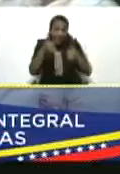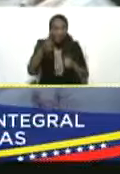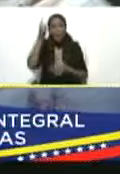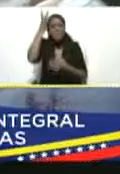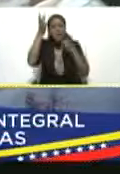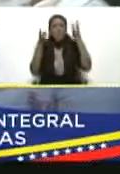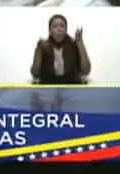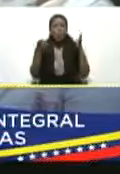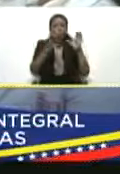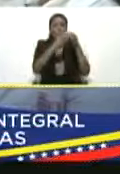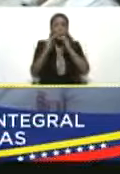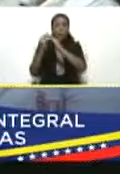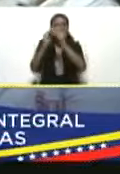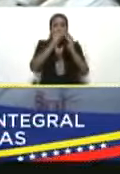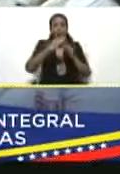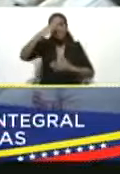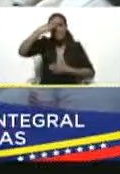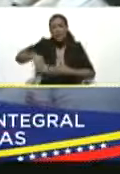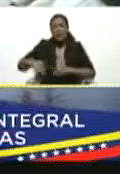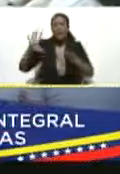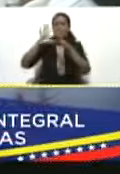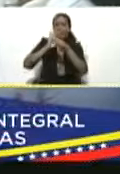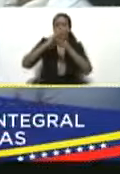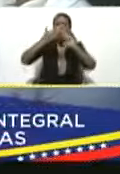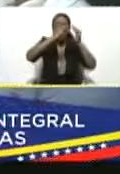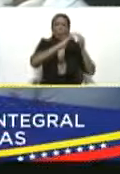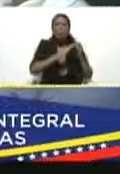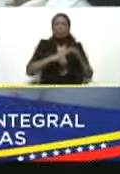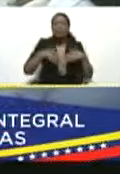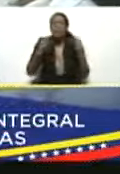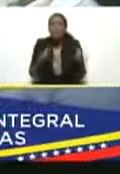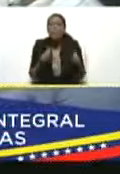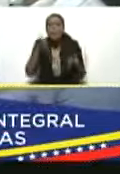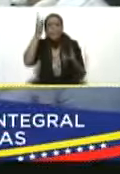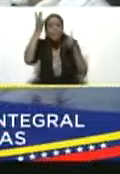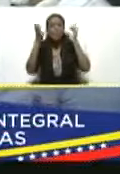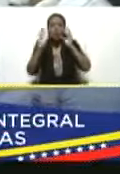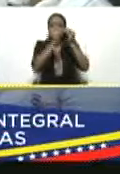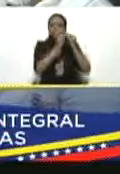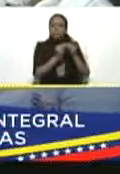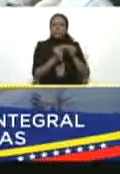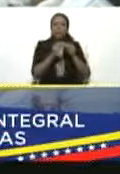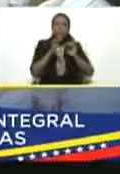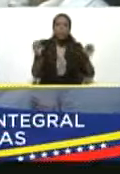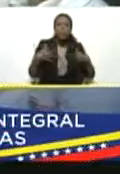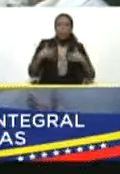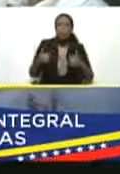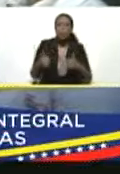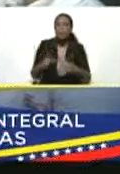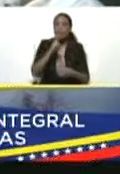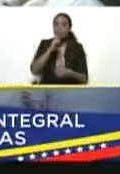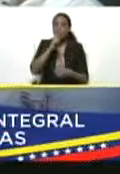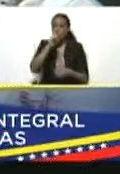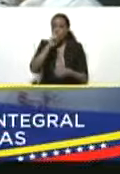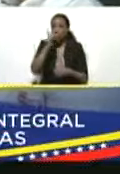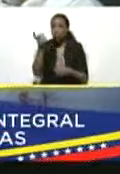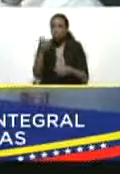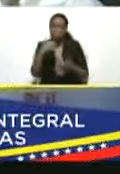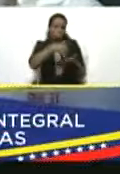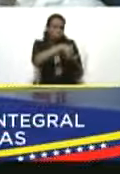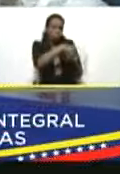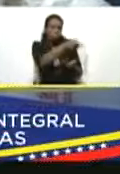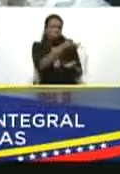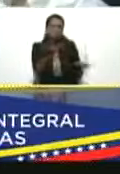inventó las brigadas comunitarias militares de Unión Cívico militar perfecta para recuperarlo todo en Venezuela maduro los pataruco